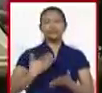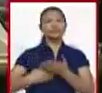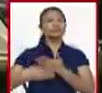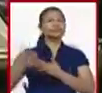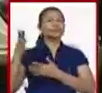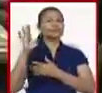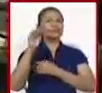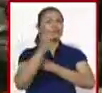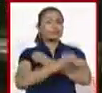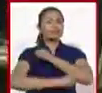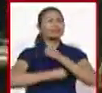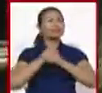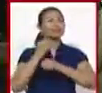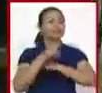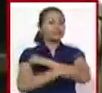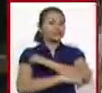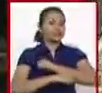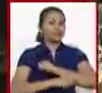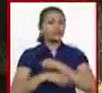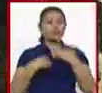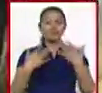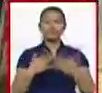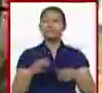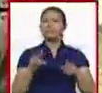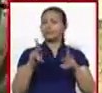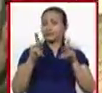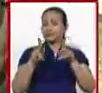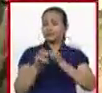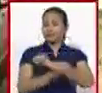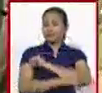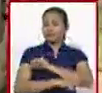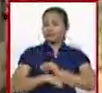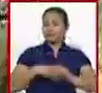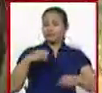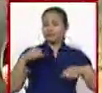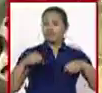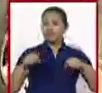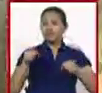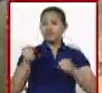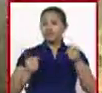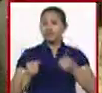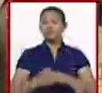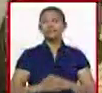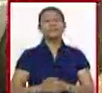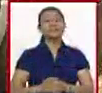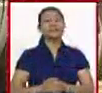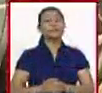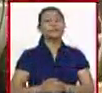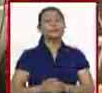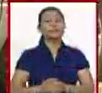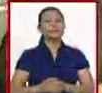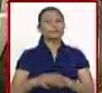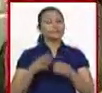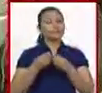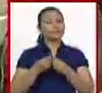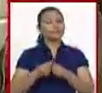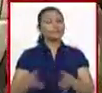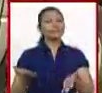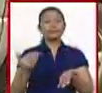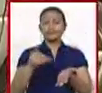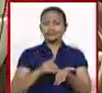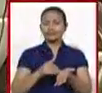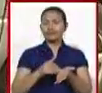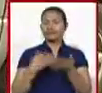hace 8 años en la zona de la Avenida Virgen de Luján, donde antisociales le robaron su motorizado y luego de todo este tiempo y de haberlo dado por perdido,